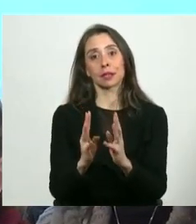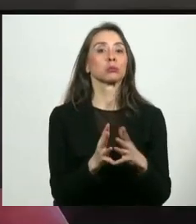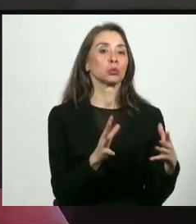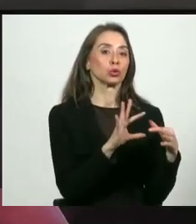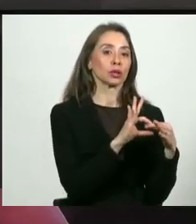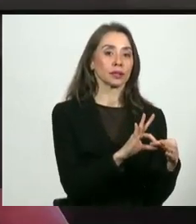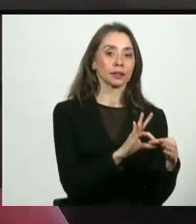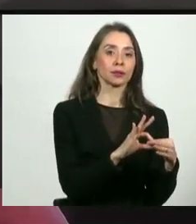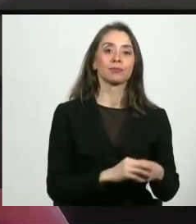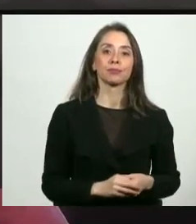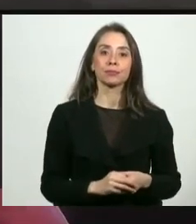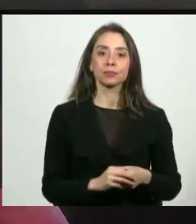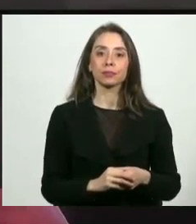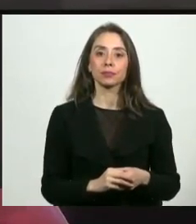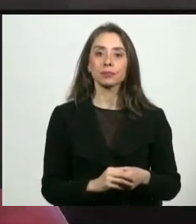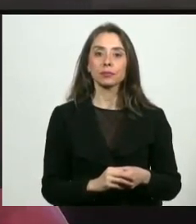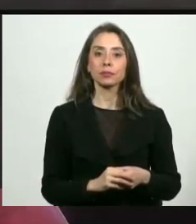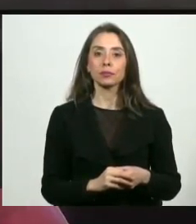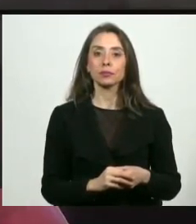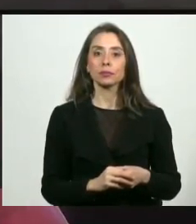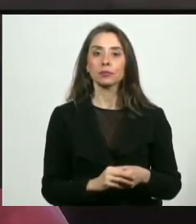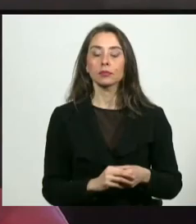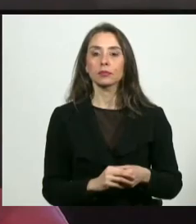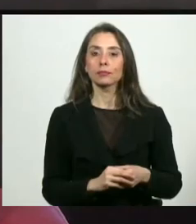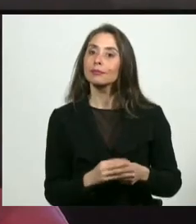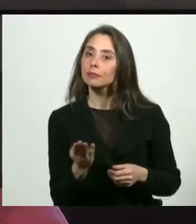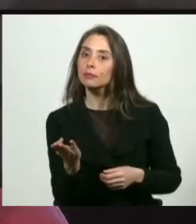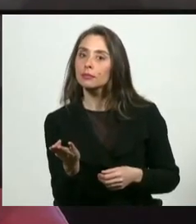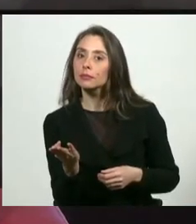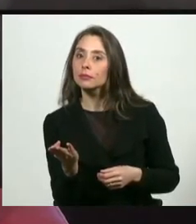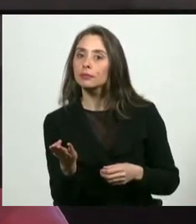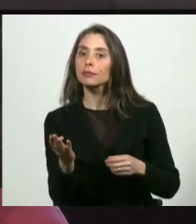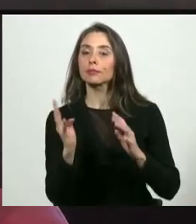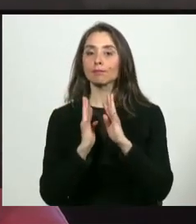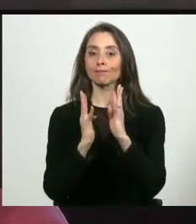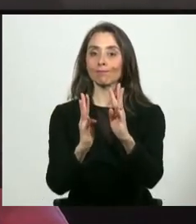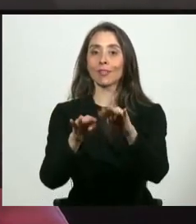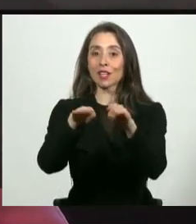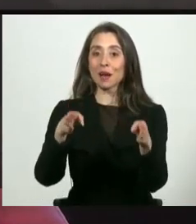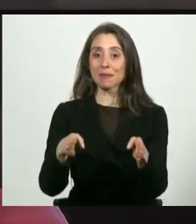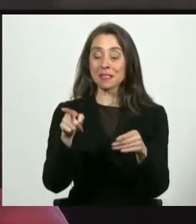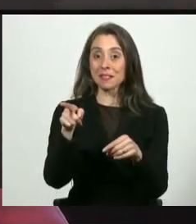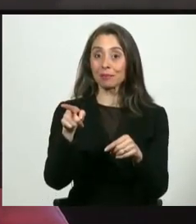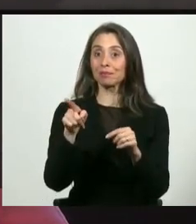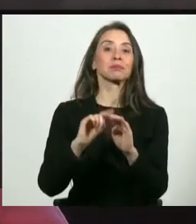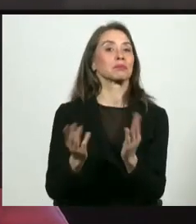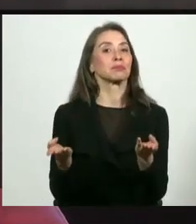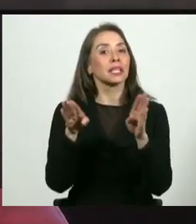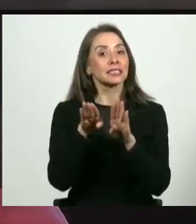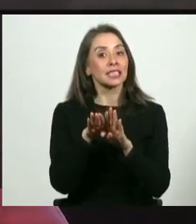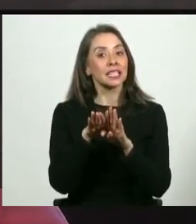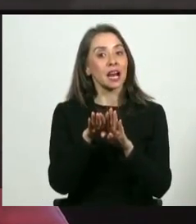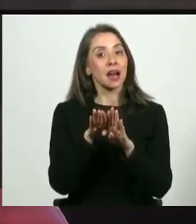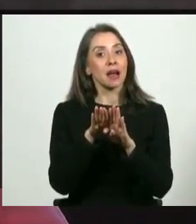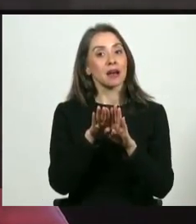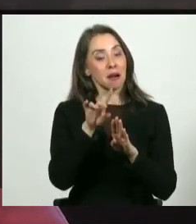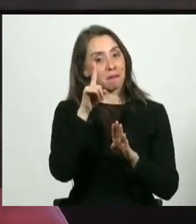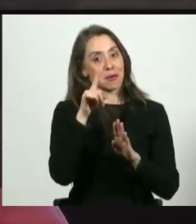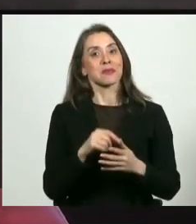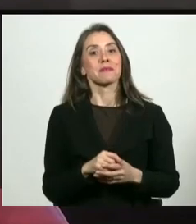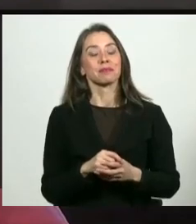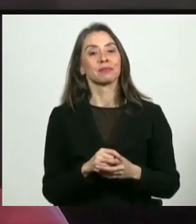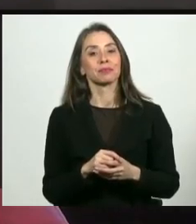Muchas gracias. Y ahora al panel para poder cerrar esta primera parte.